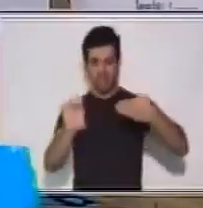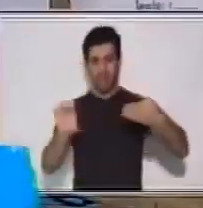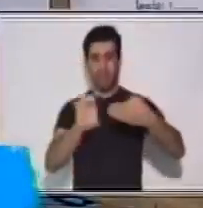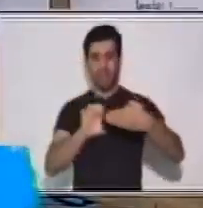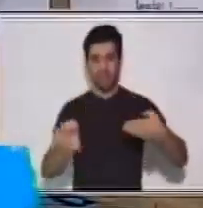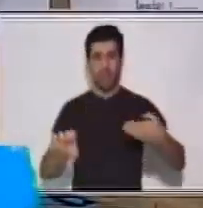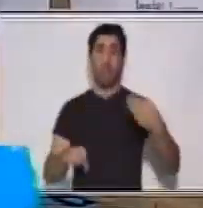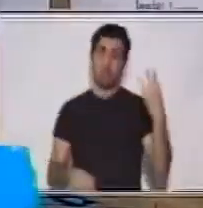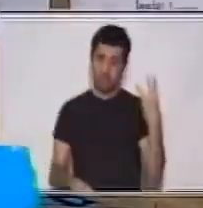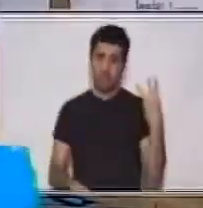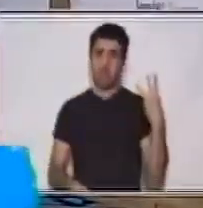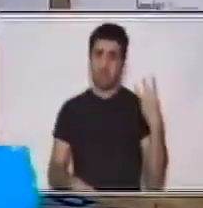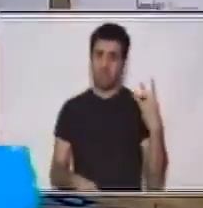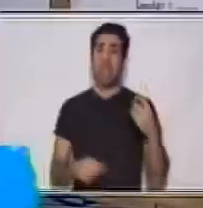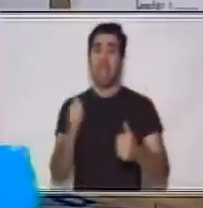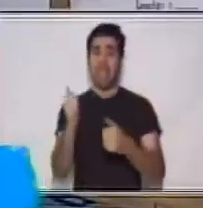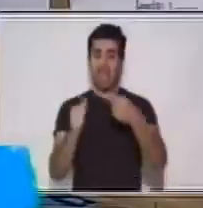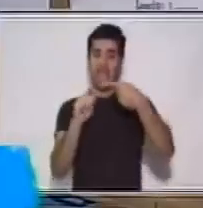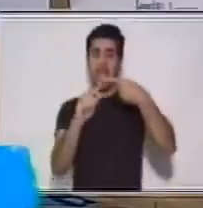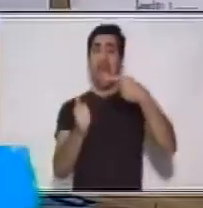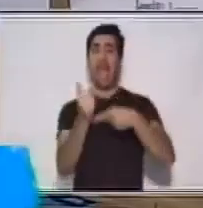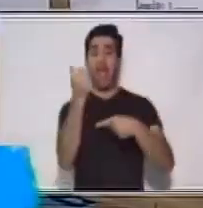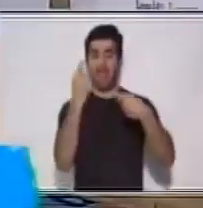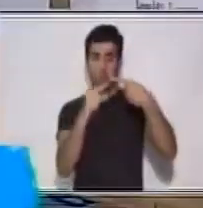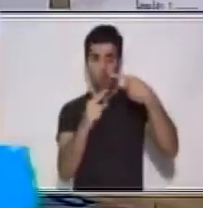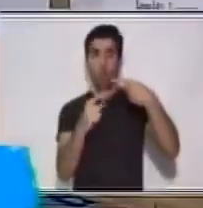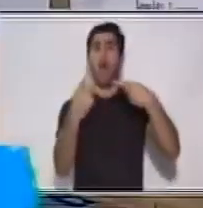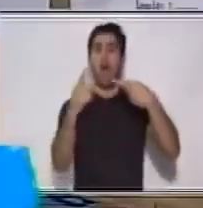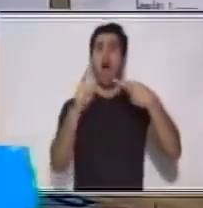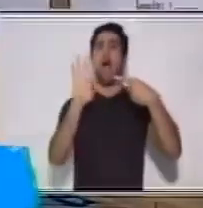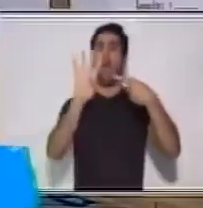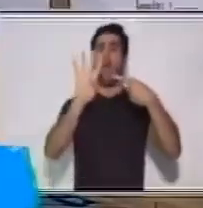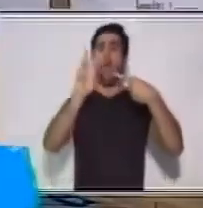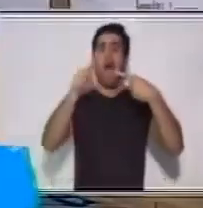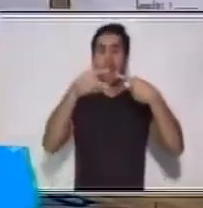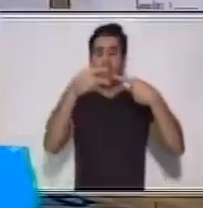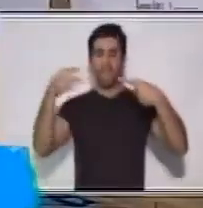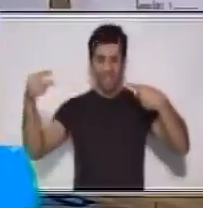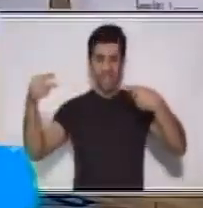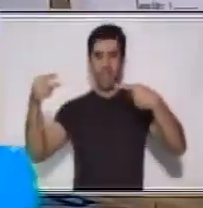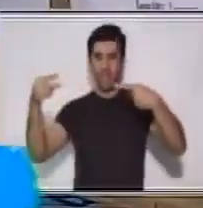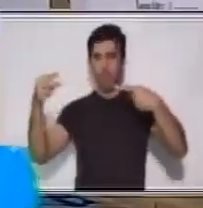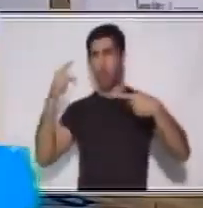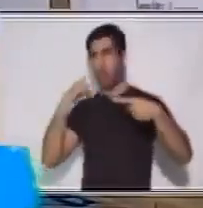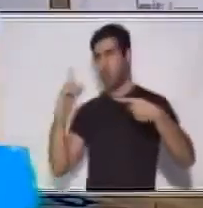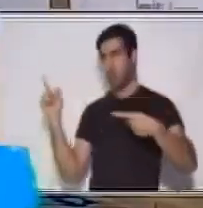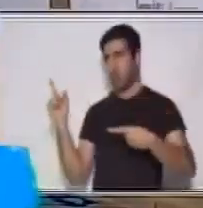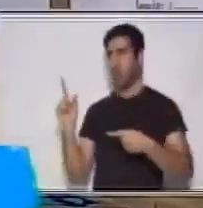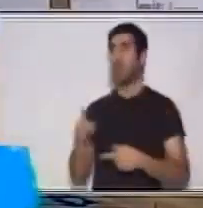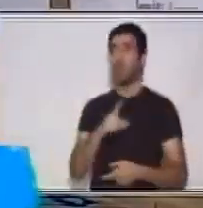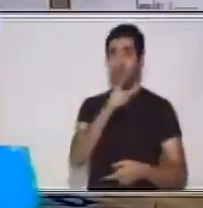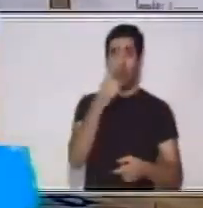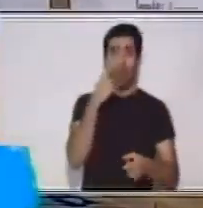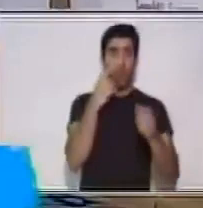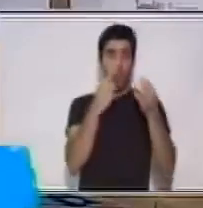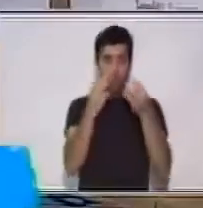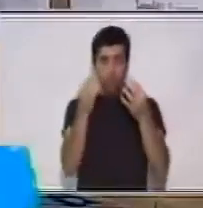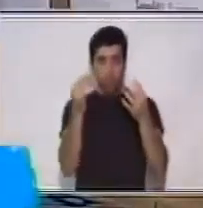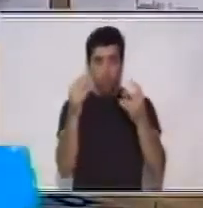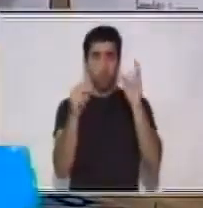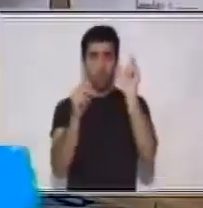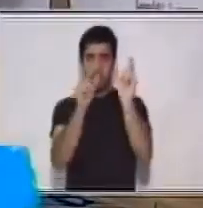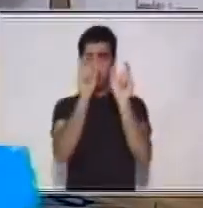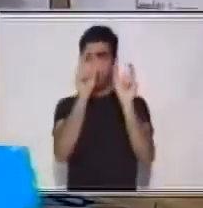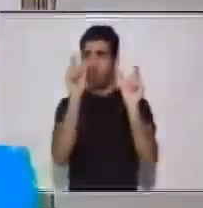tiene 4 versos. Hay una métrica porque si hacemos el conteo de cada una de las sílabas vamos a poder